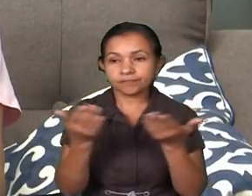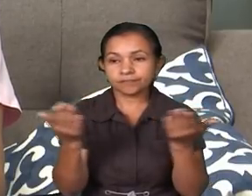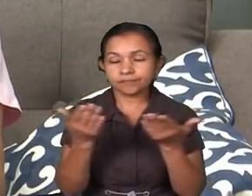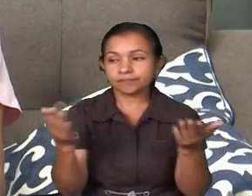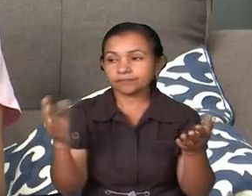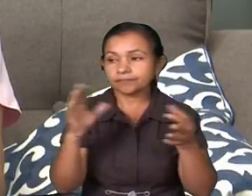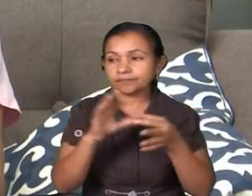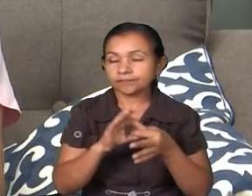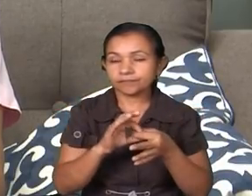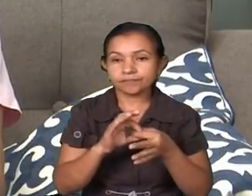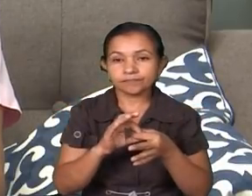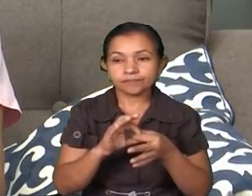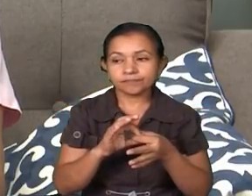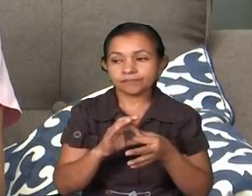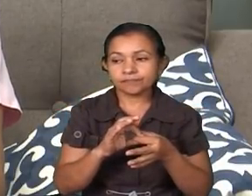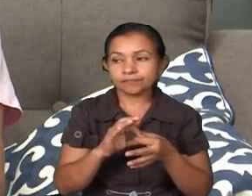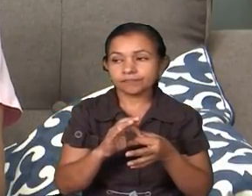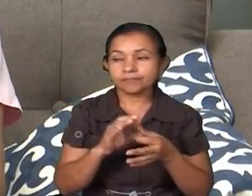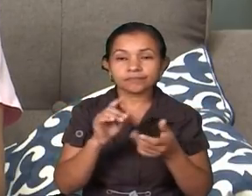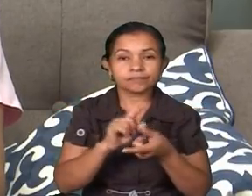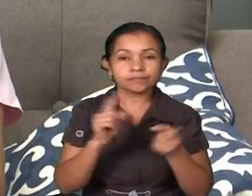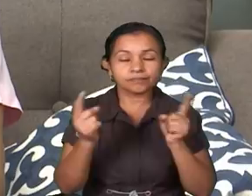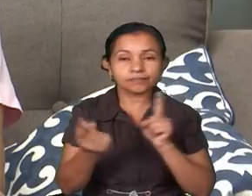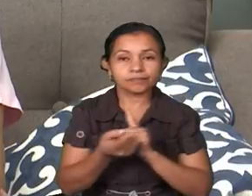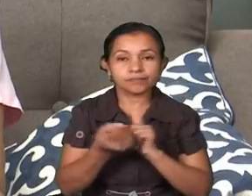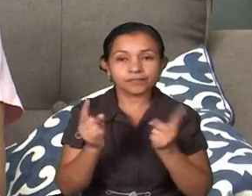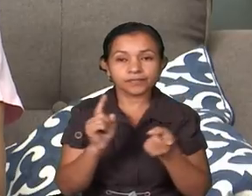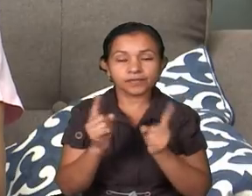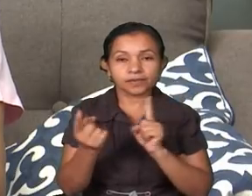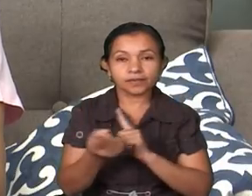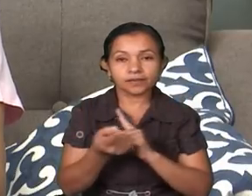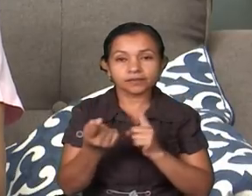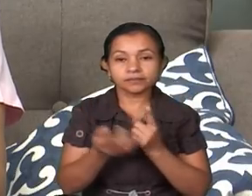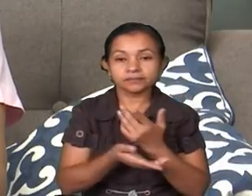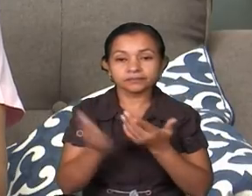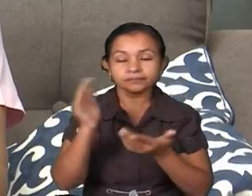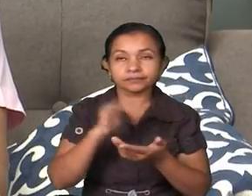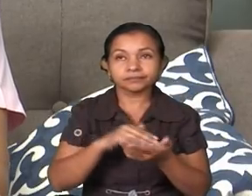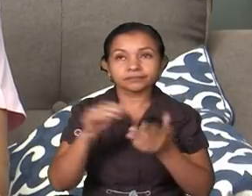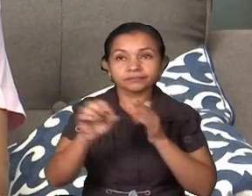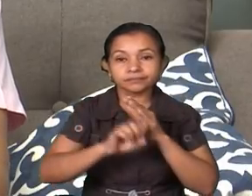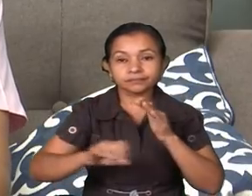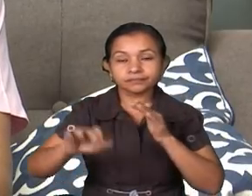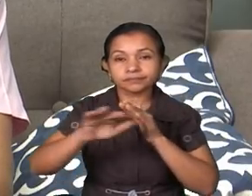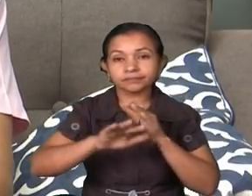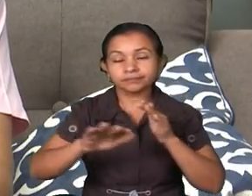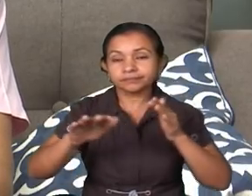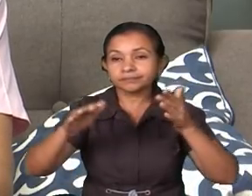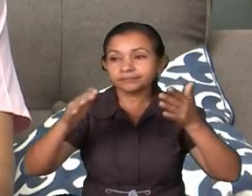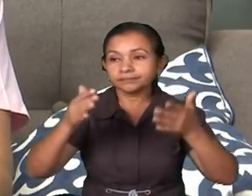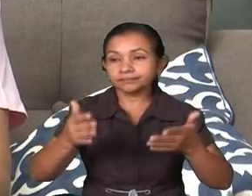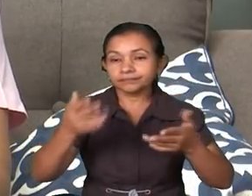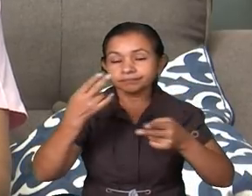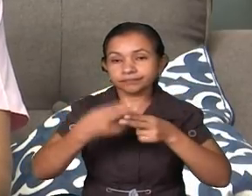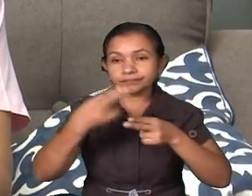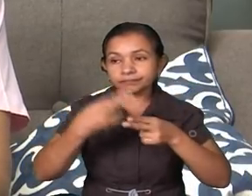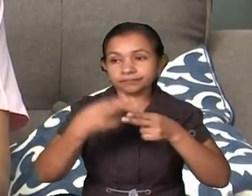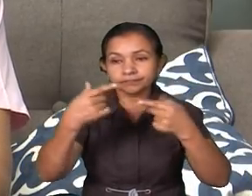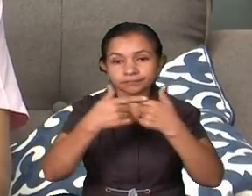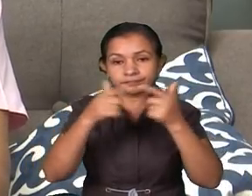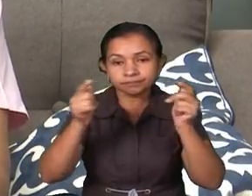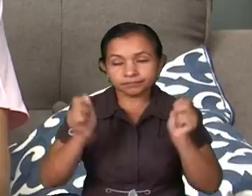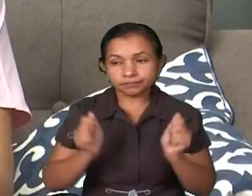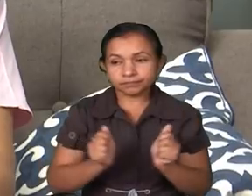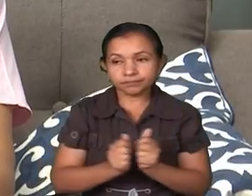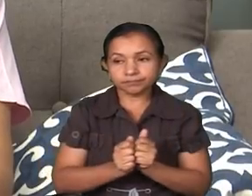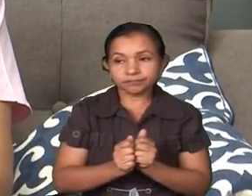parte de estos cambios de transformaciones y de reivindicaciones sociales. A nombre de todo el equipo que